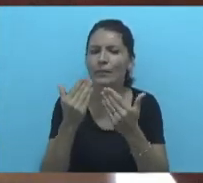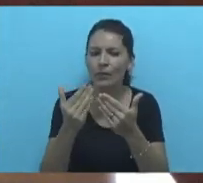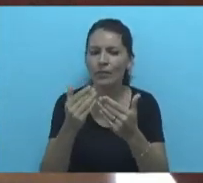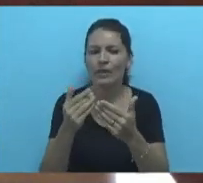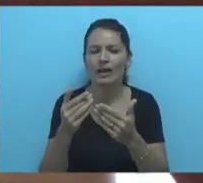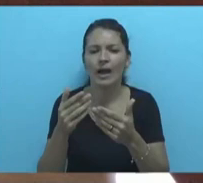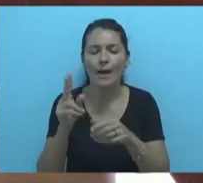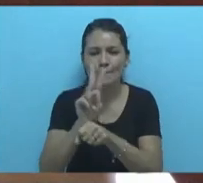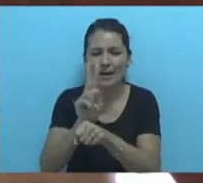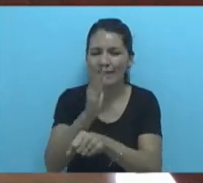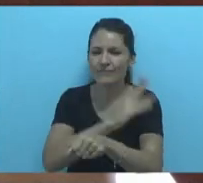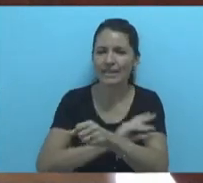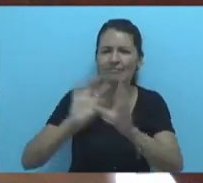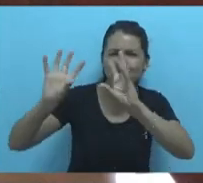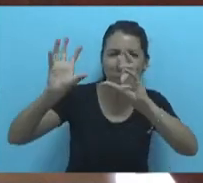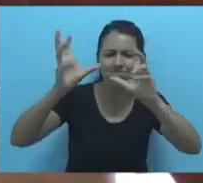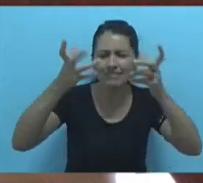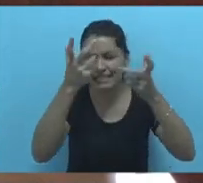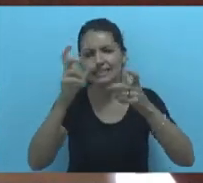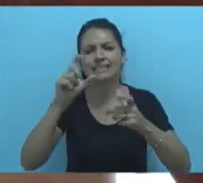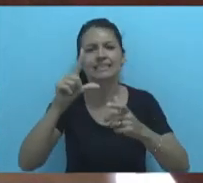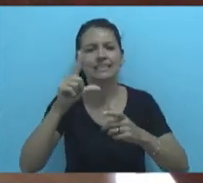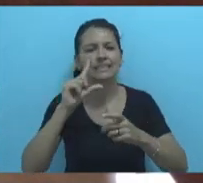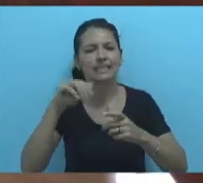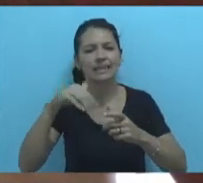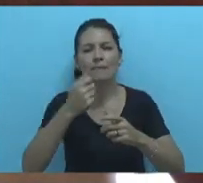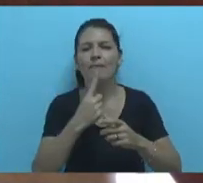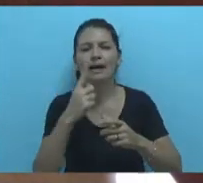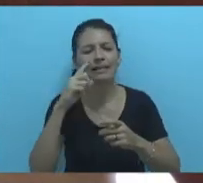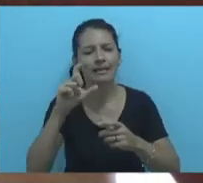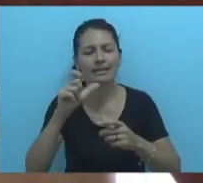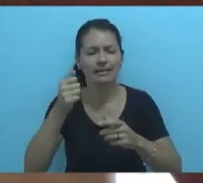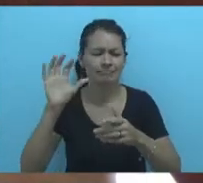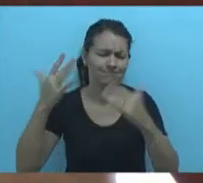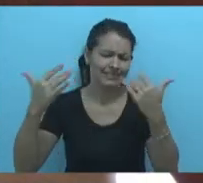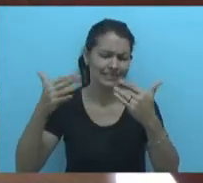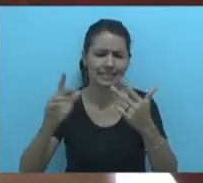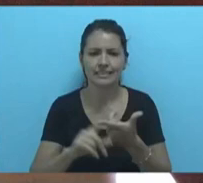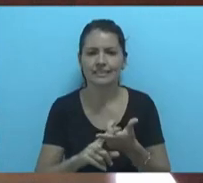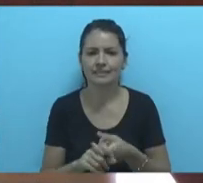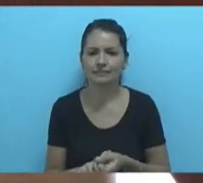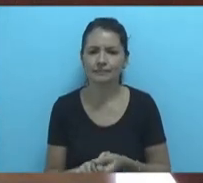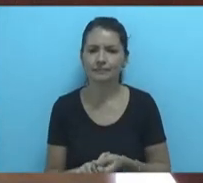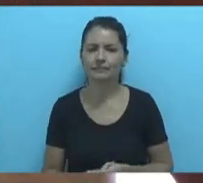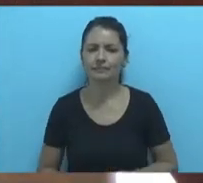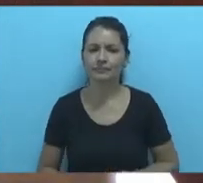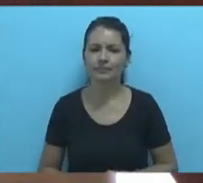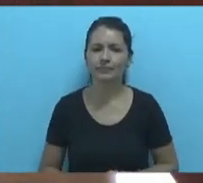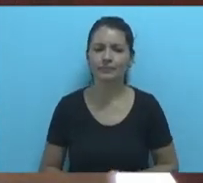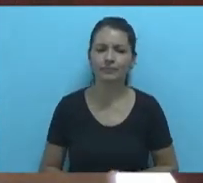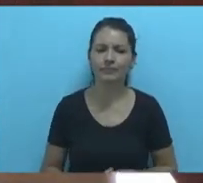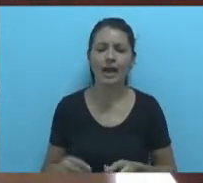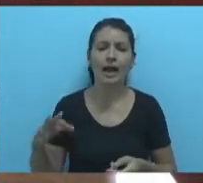combatir esta crisis climática que planteábamos al principio. Y en 2013, en su momento, logramos una media sanción